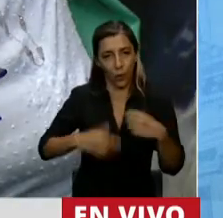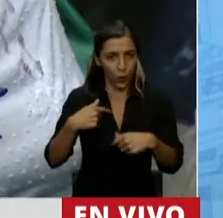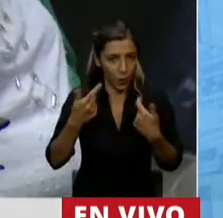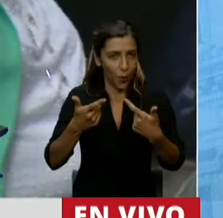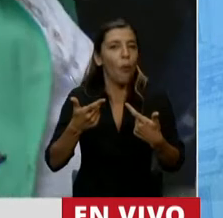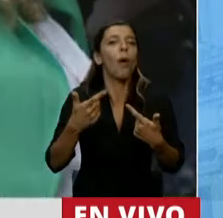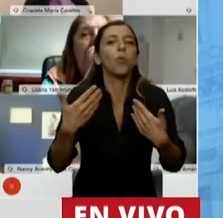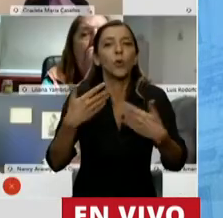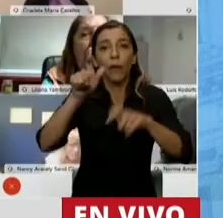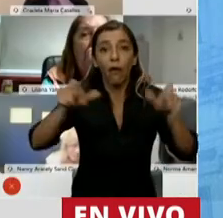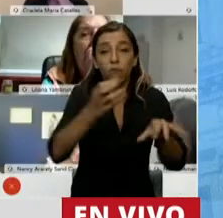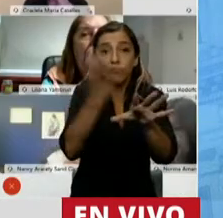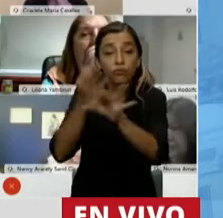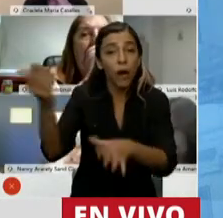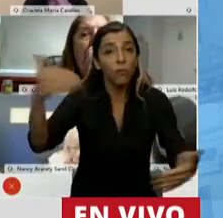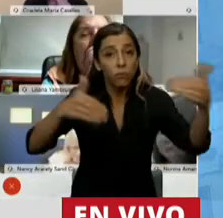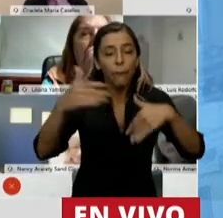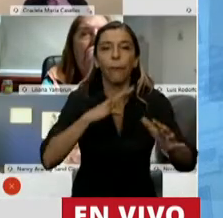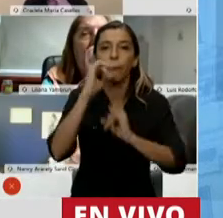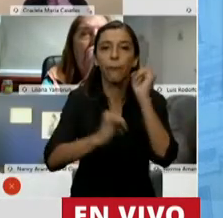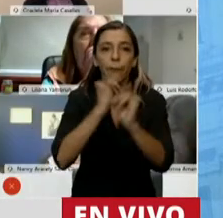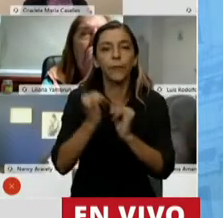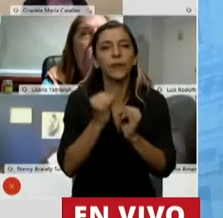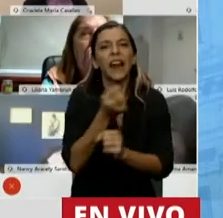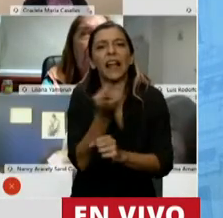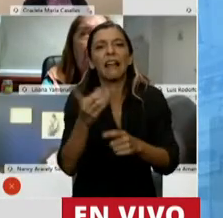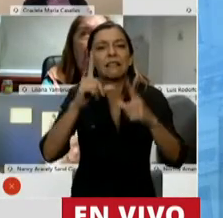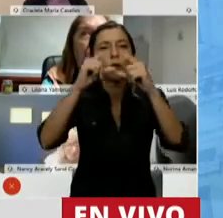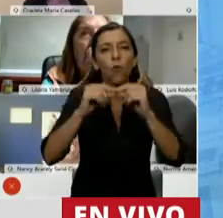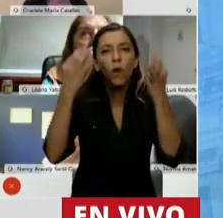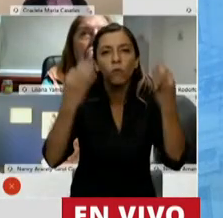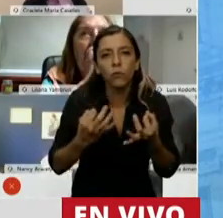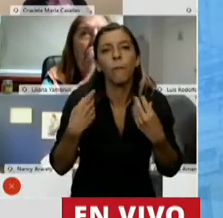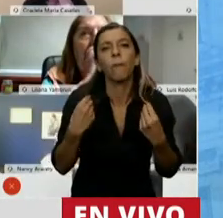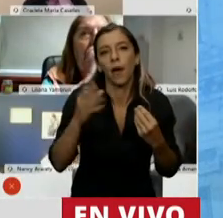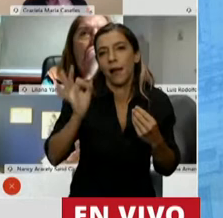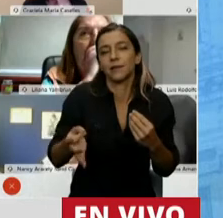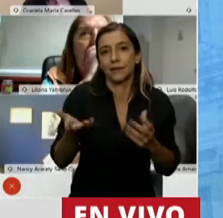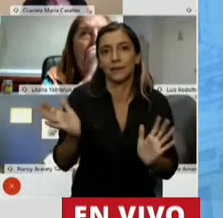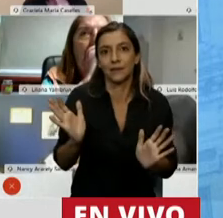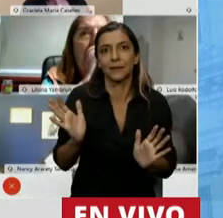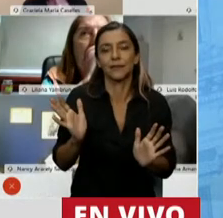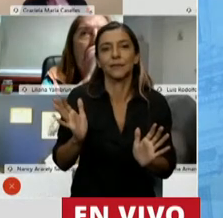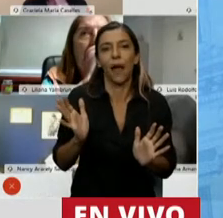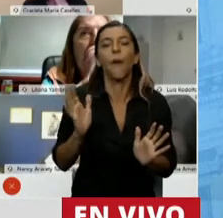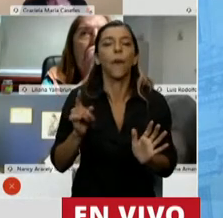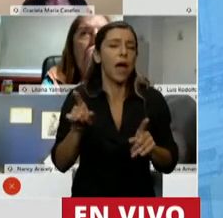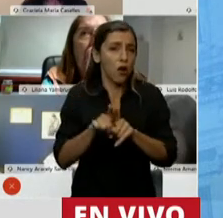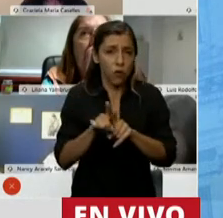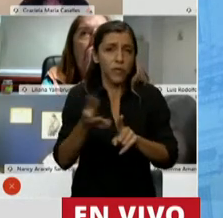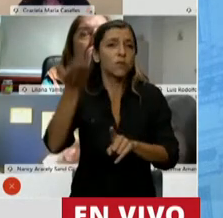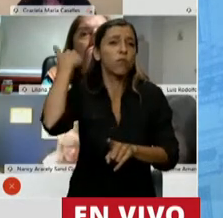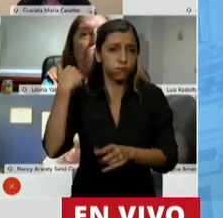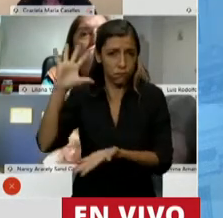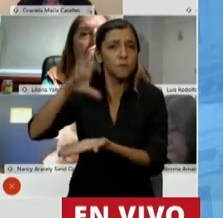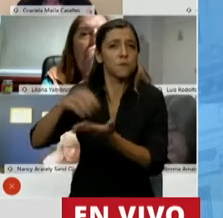Congreso han dado cifras que son determinantes y que coinciden con las dadas en su momento por el Ministerio de Salud.